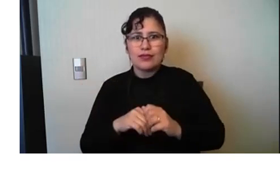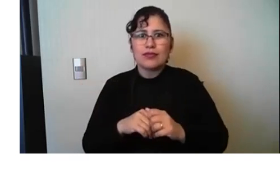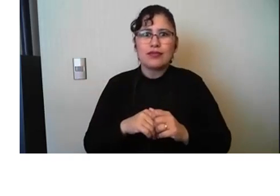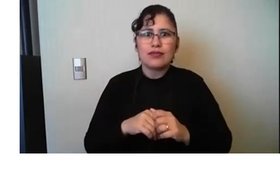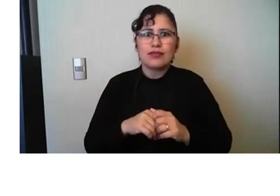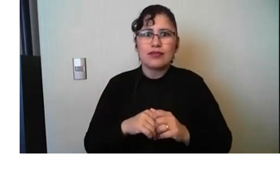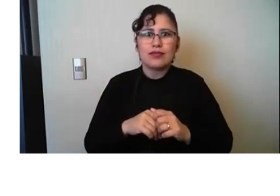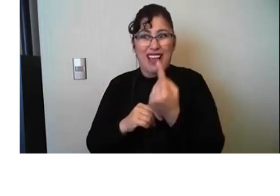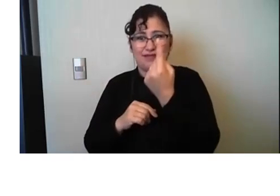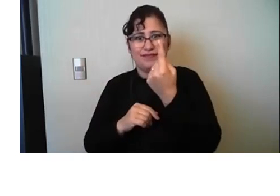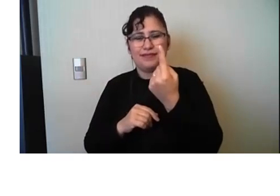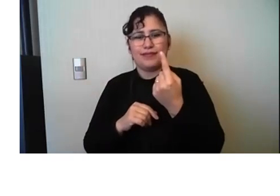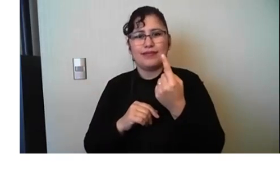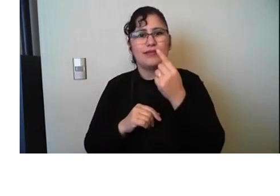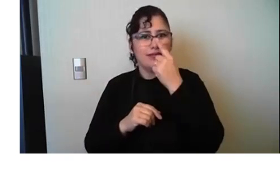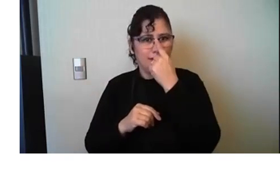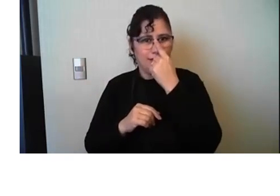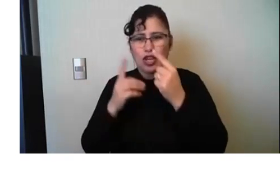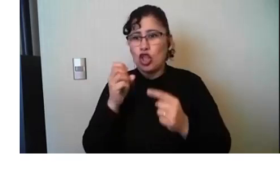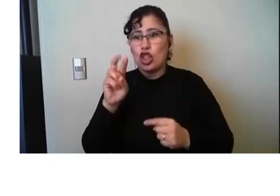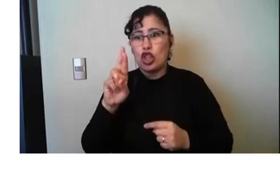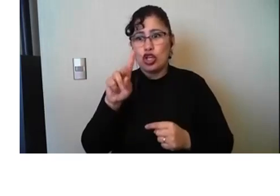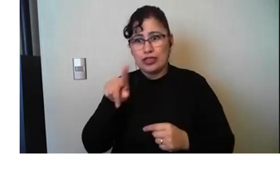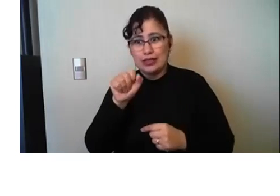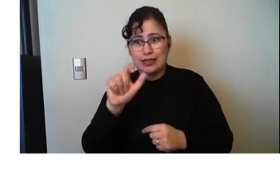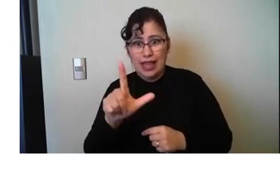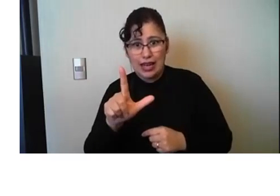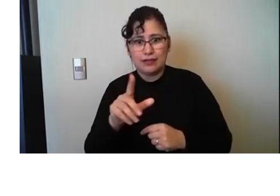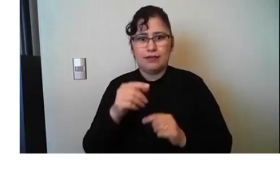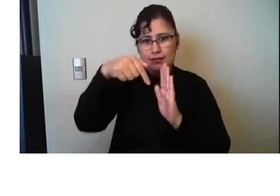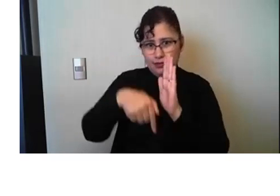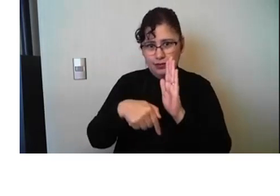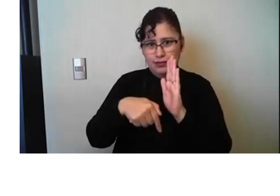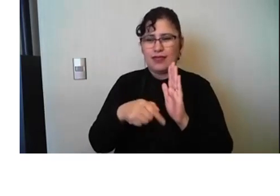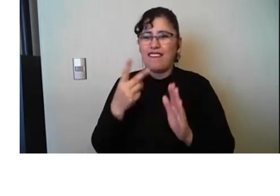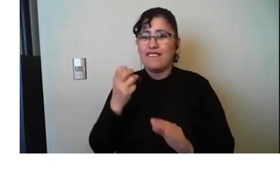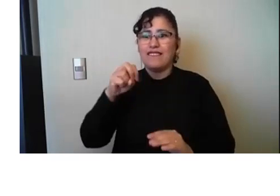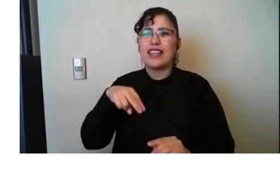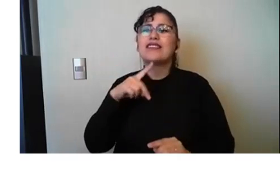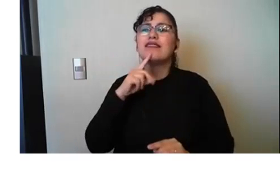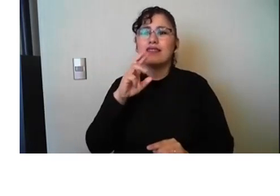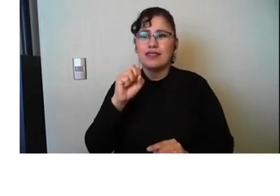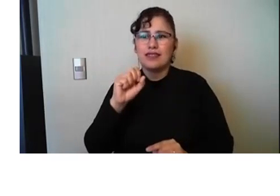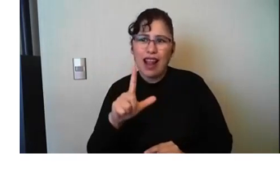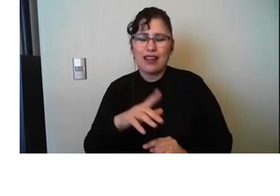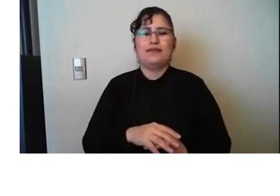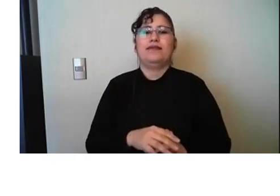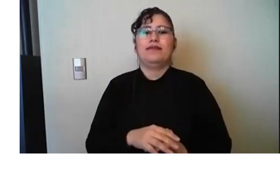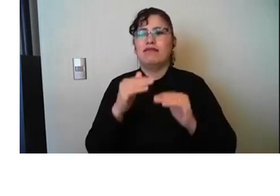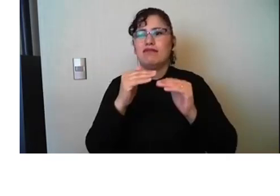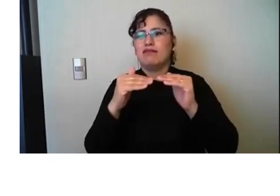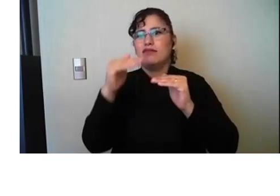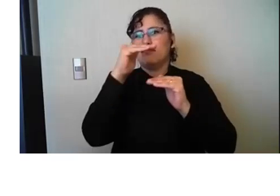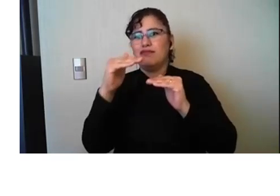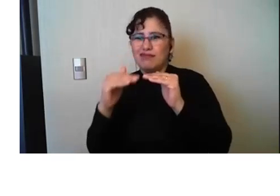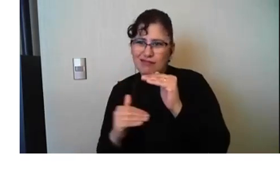esto es dorsal, esto es ventral. Y son núcleos de la base de